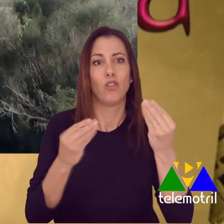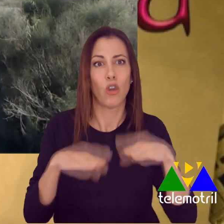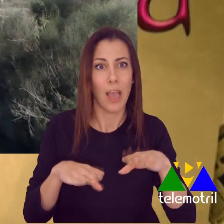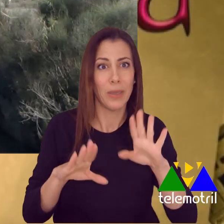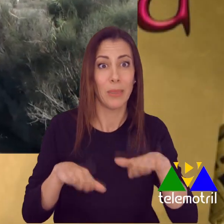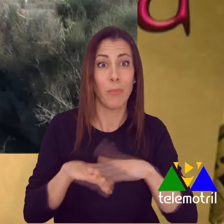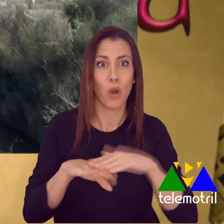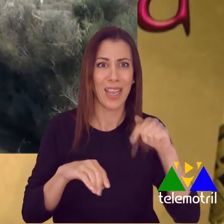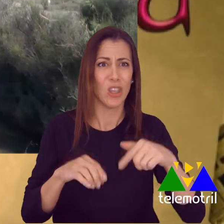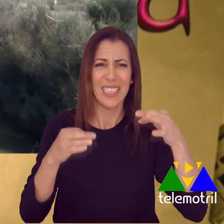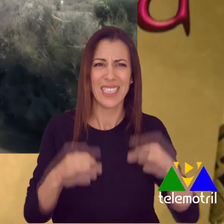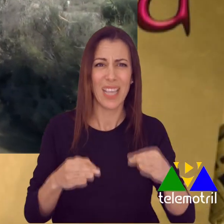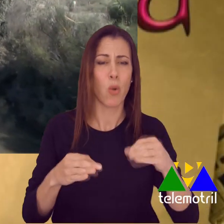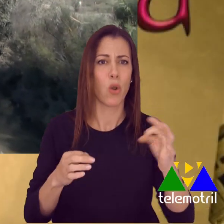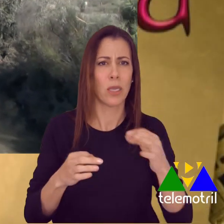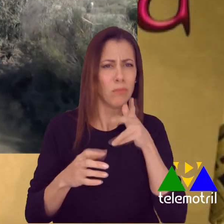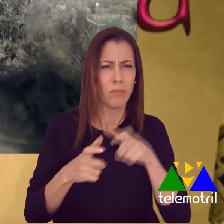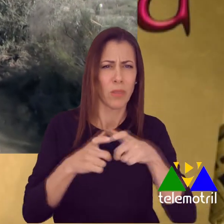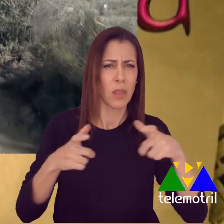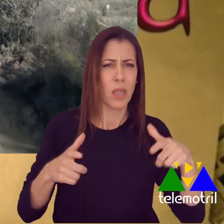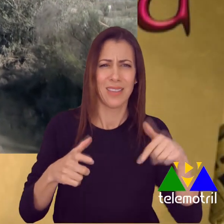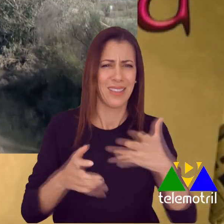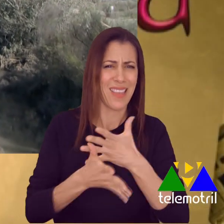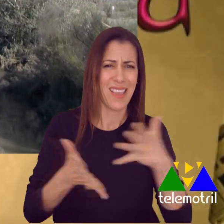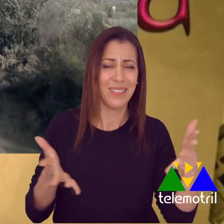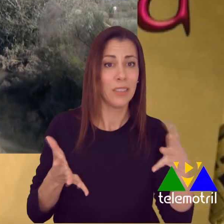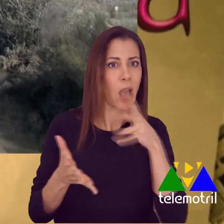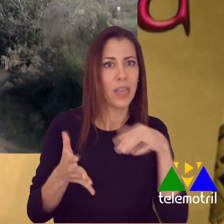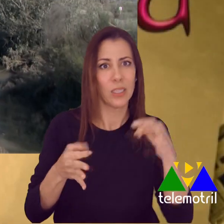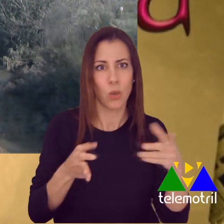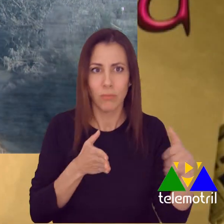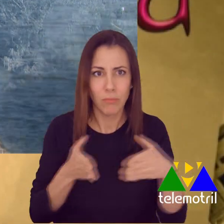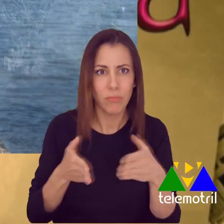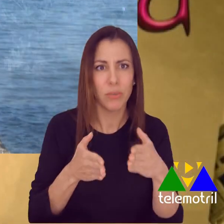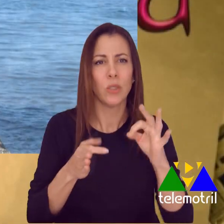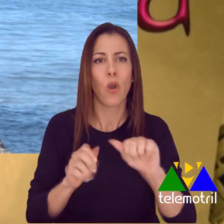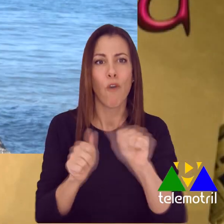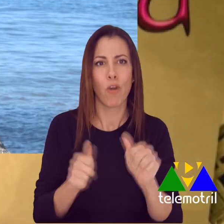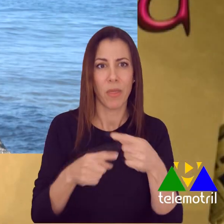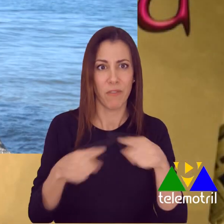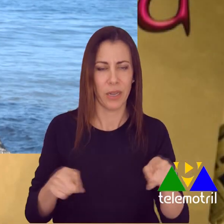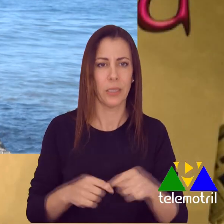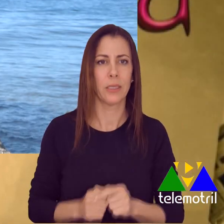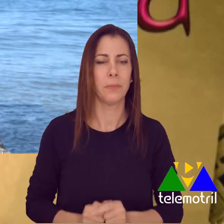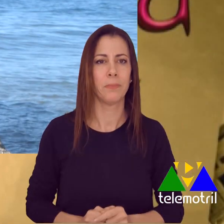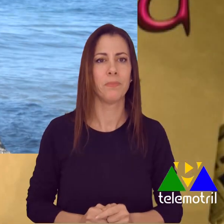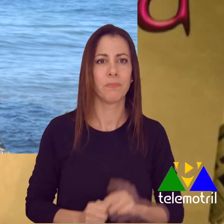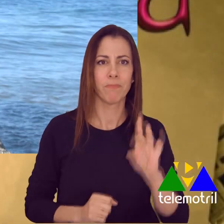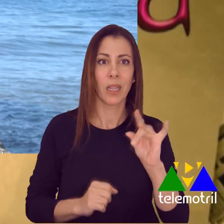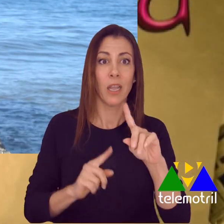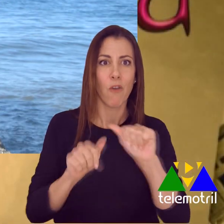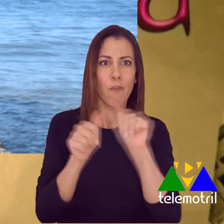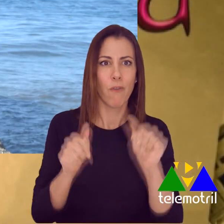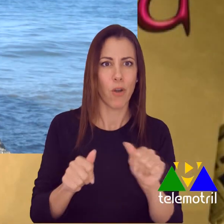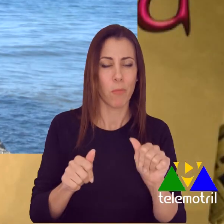sería un delta gigantesco, algo que hoy está encauzado y en su día era con una morfología diferente. Totalmente, una